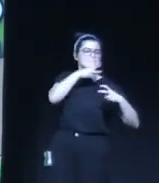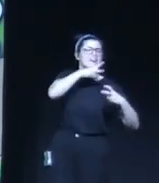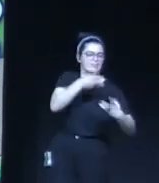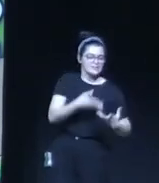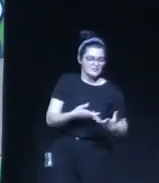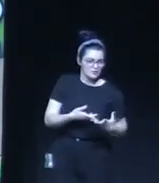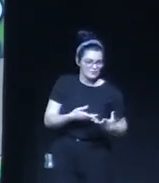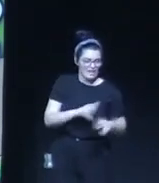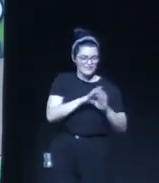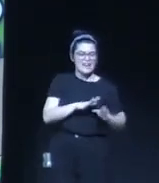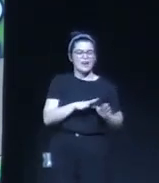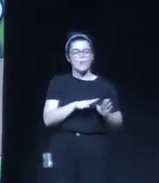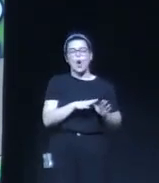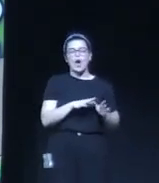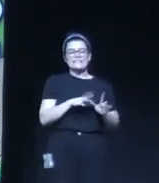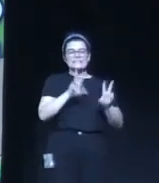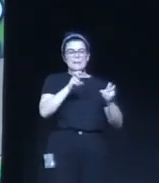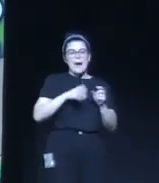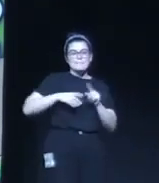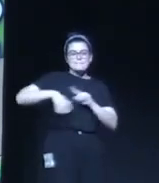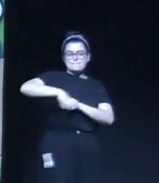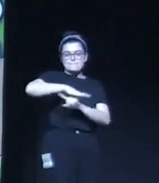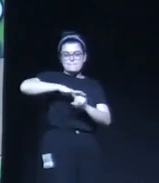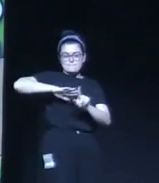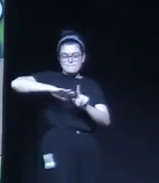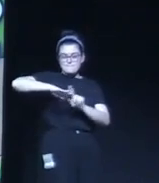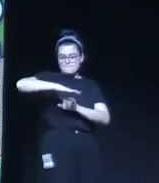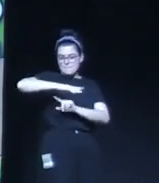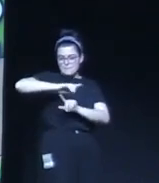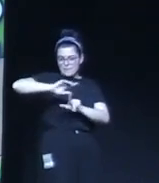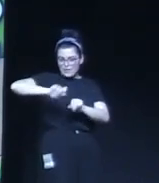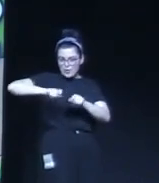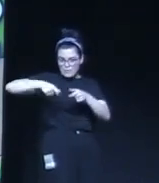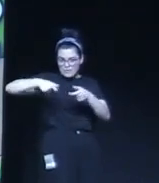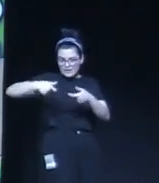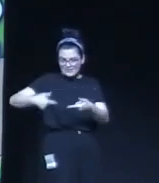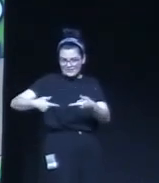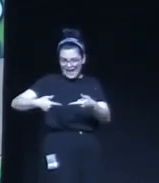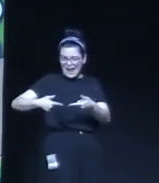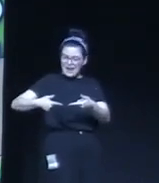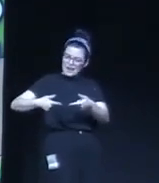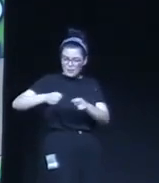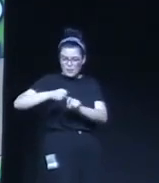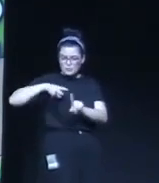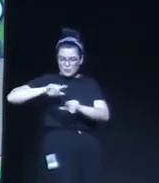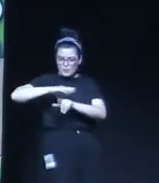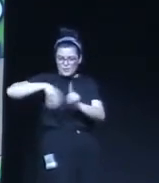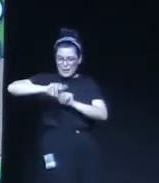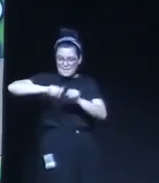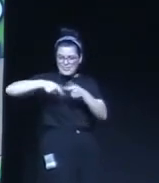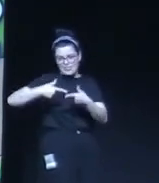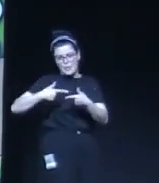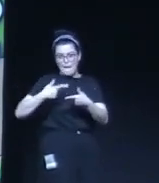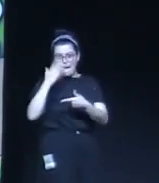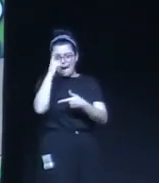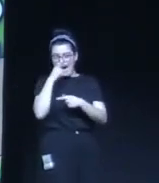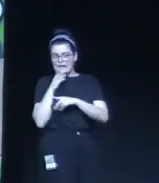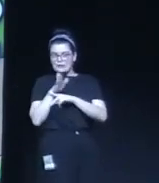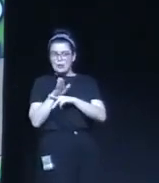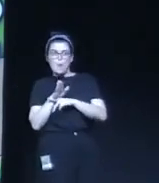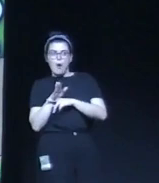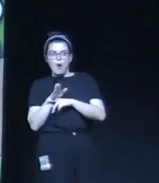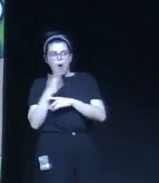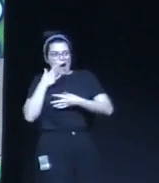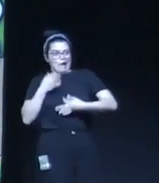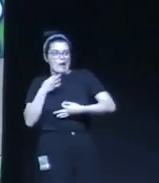cara en relación a lo medioambiental, ¿no? Claro que es una manera, pues, desde limpiar la conciencia hasta tener